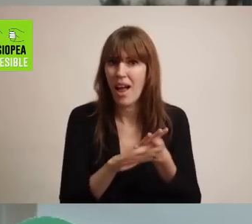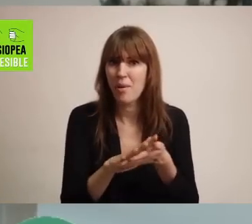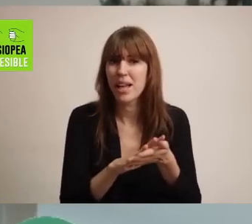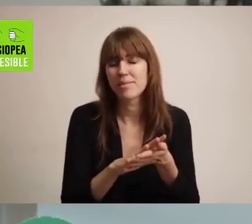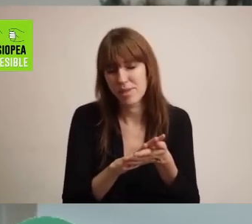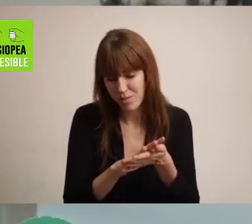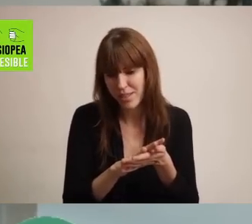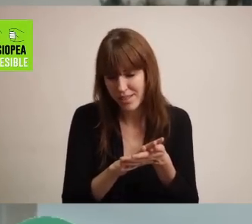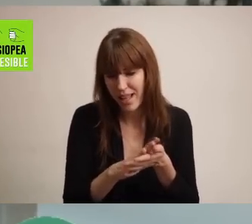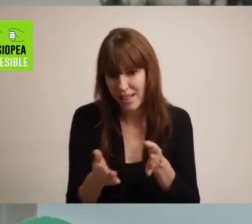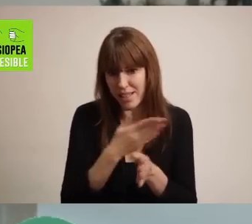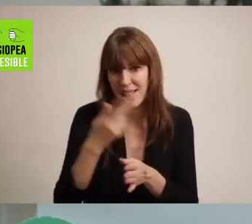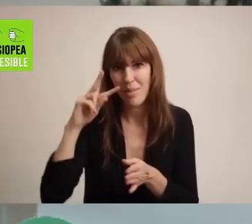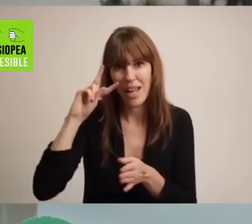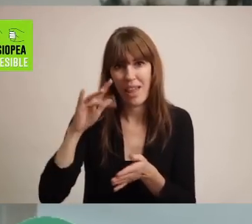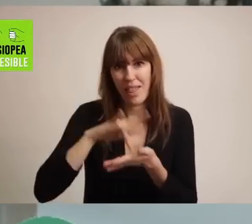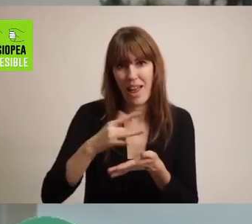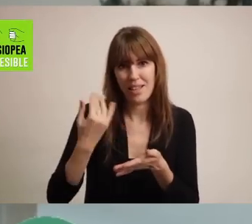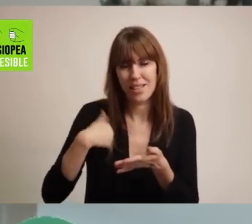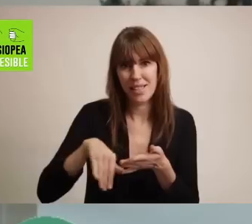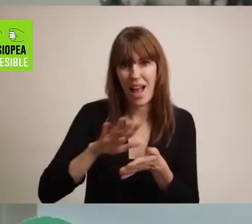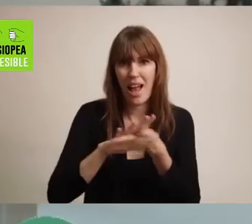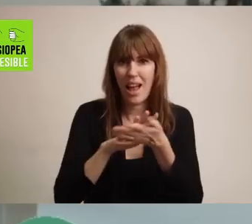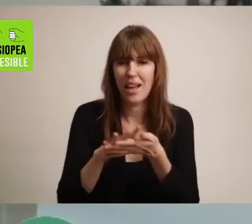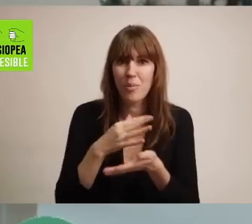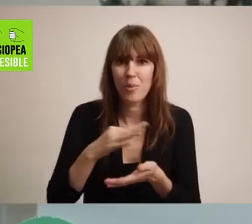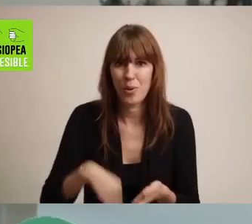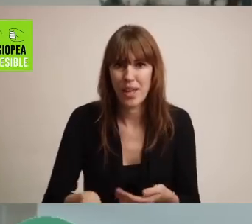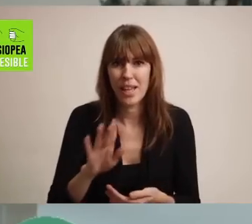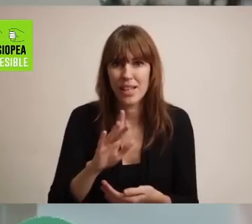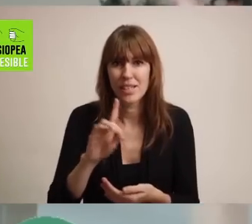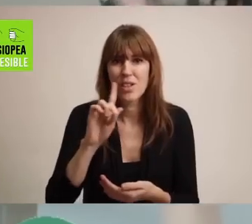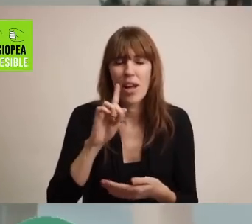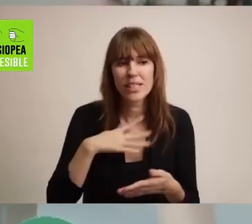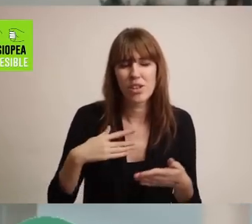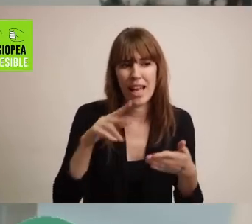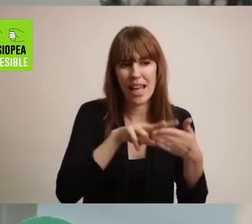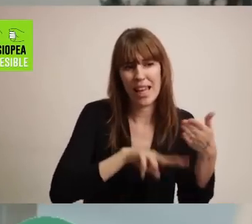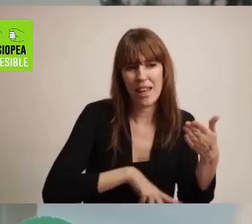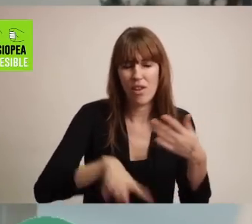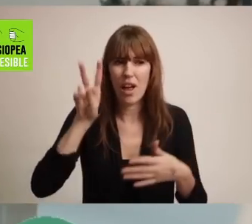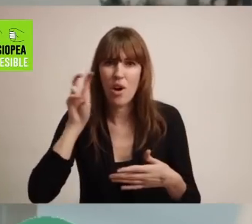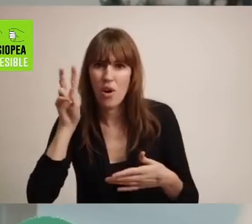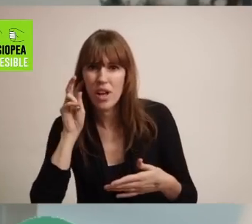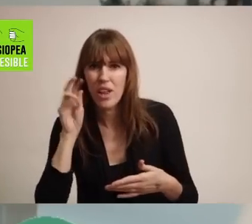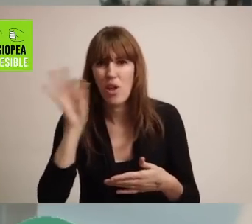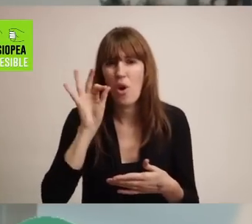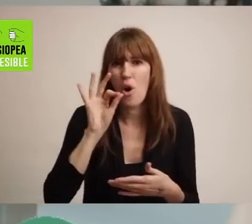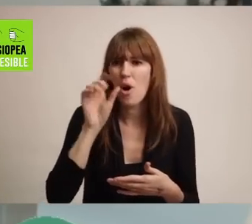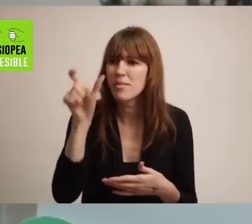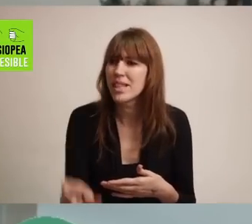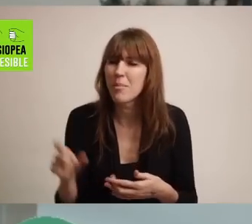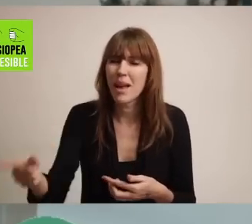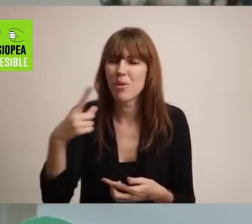sea por propia experiencia, no sea de teoría, no sea porque lo he leído en el libro aquel, o me lo